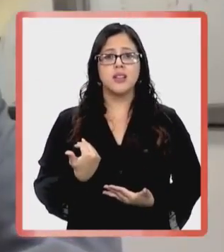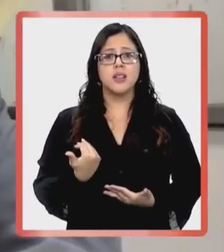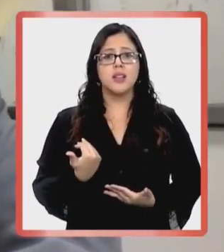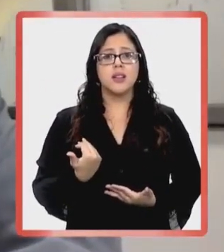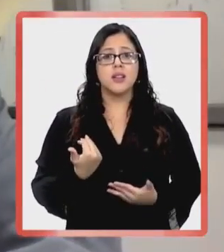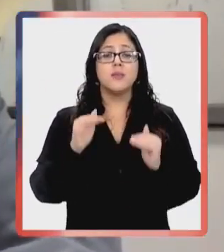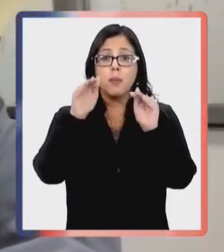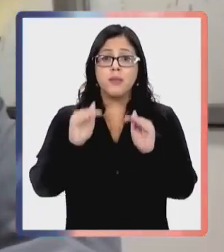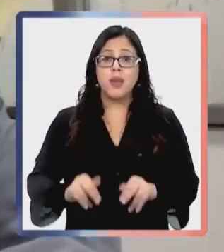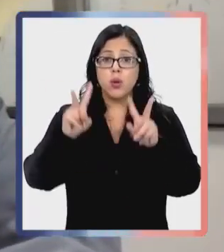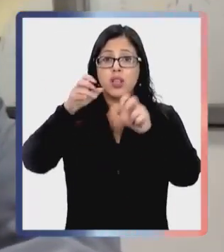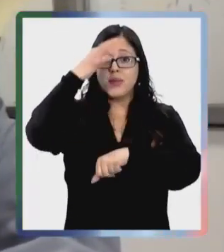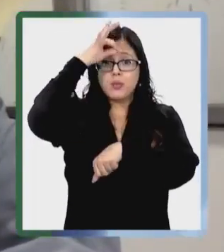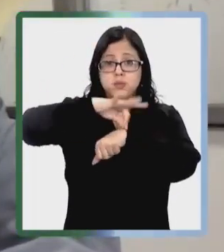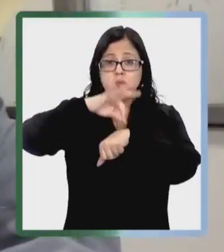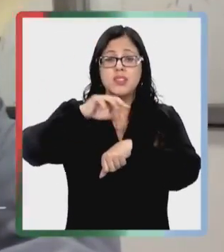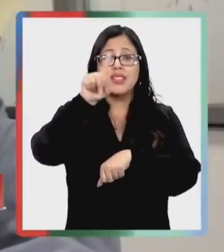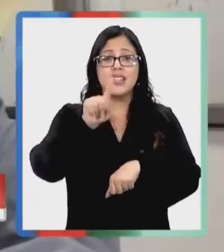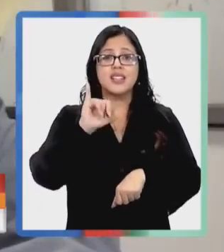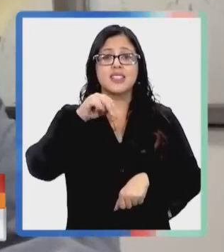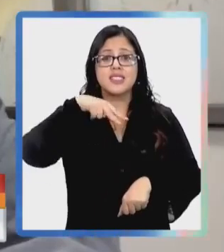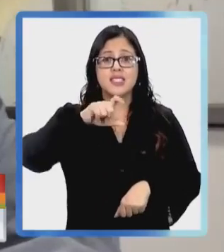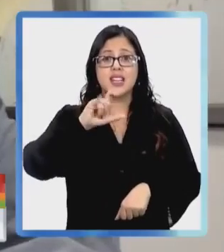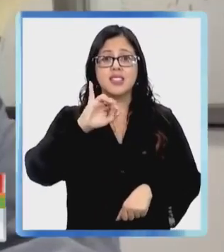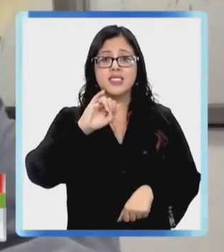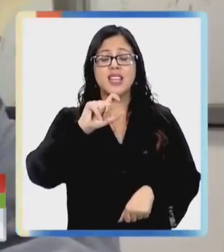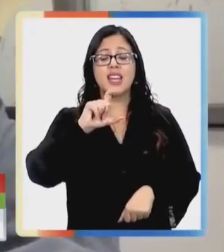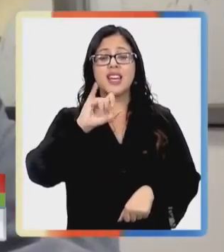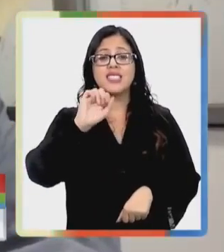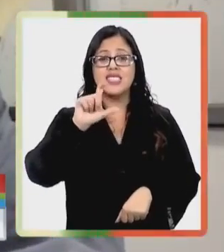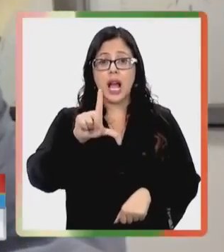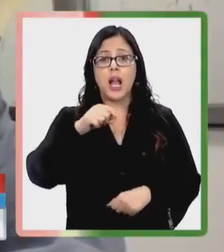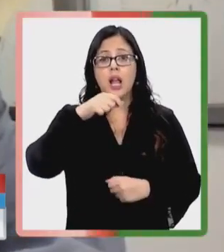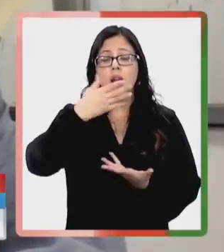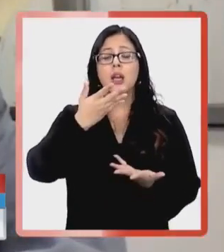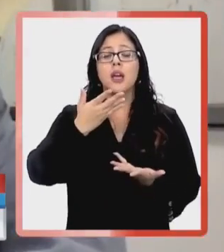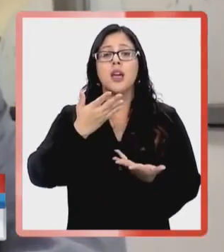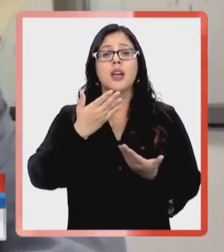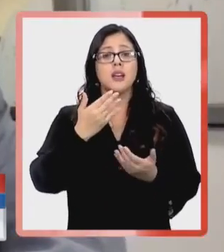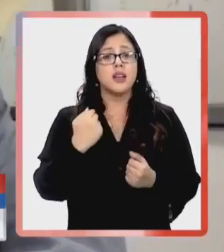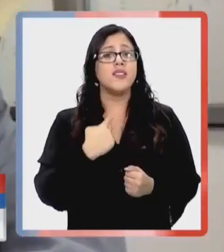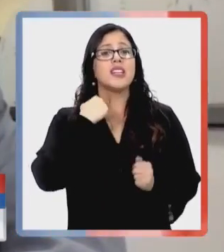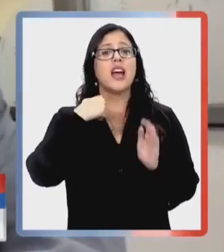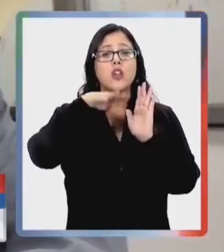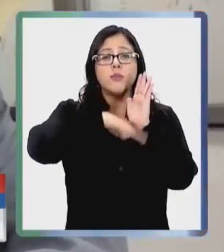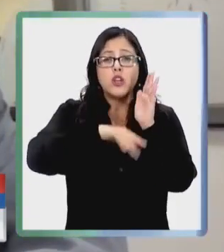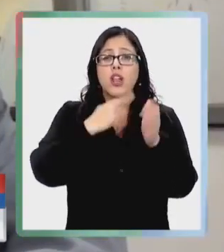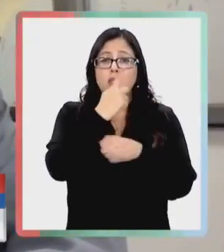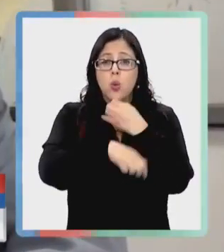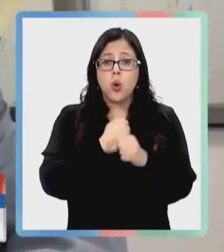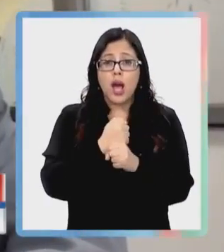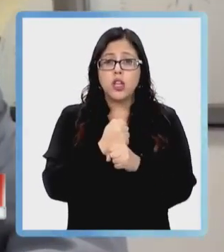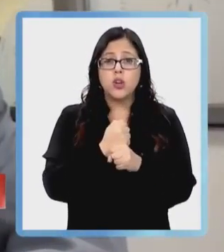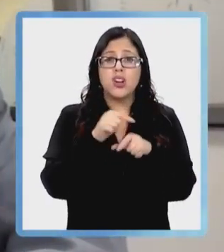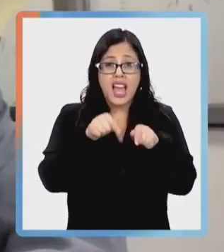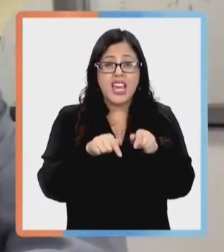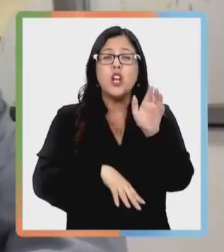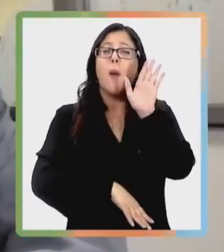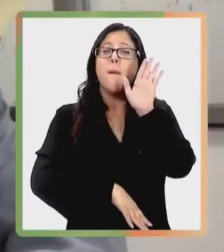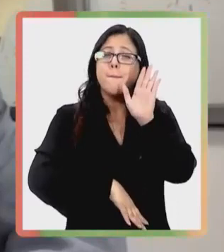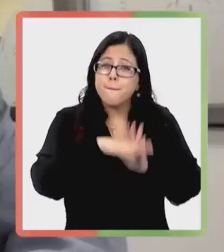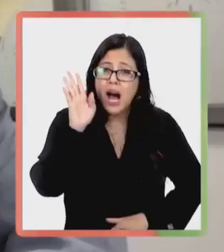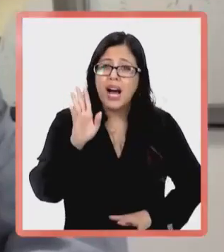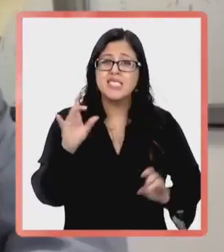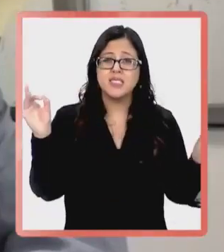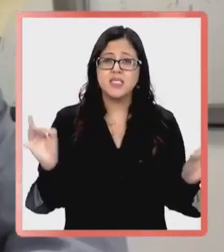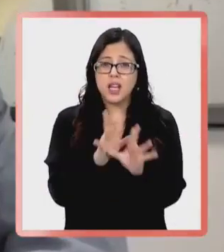caso del virus sincicial respiratorio, los más afectados son los menores de 1 año, y dentro de los menores de 1 año, los más afectados, los que realmente